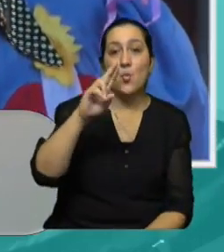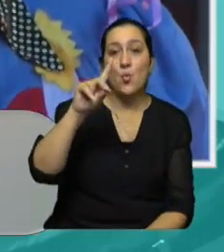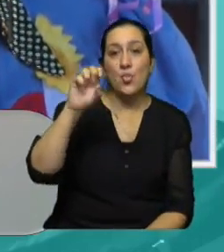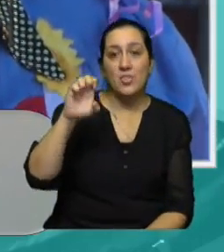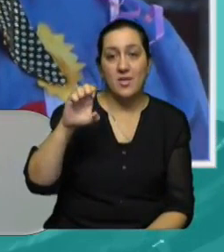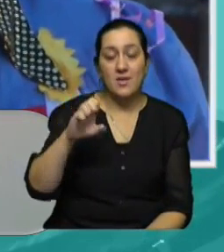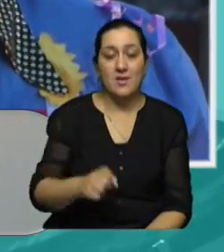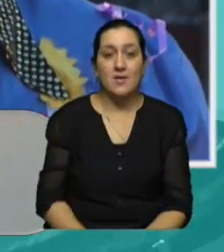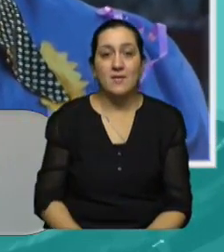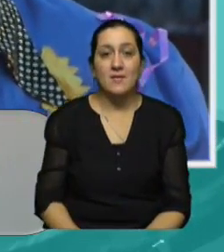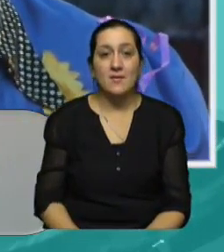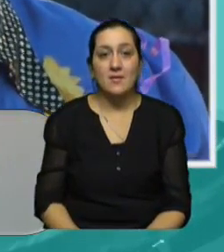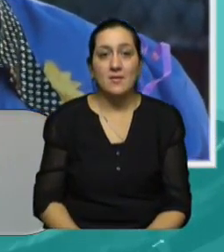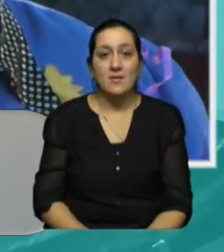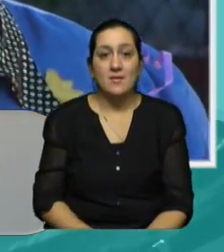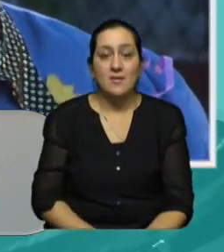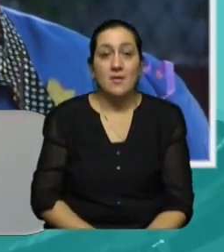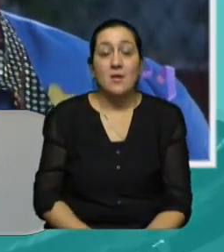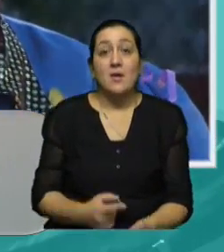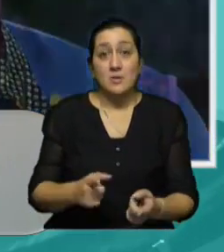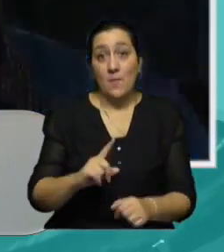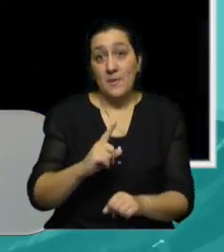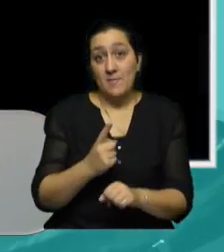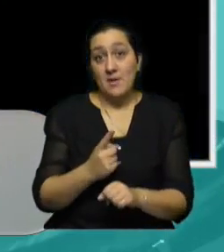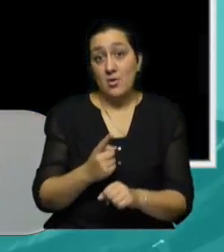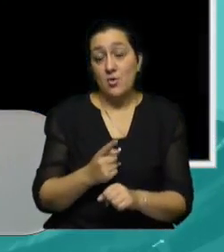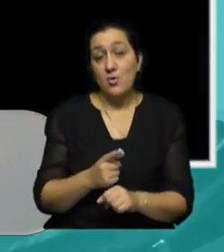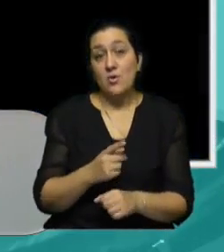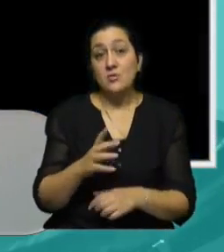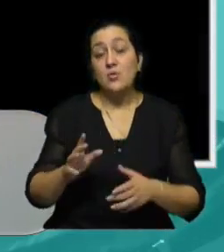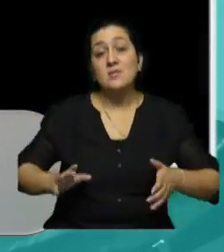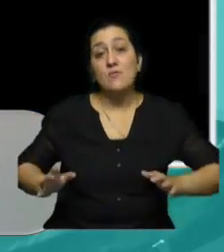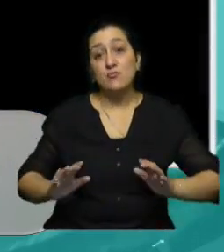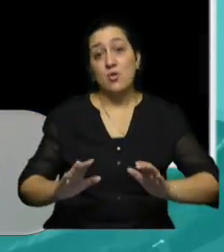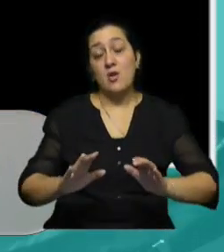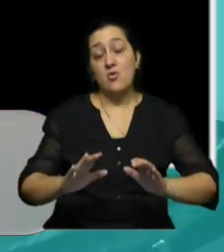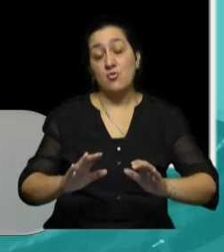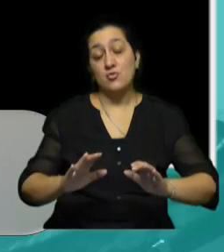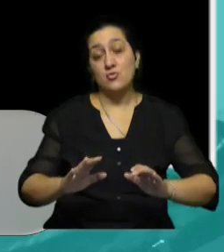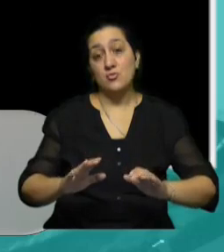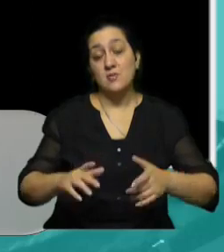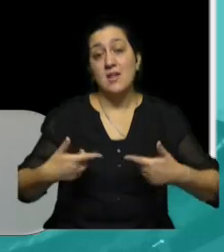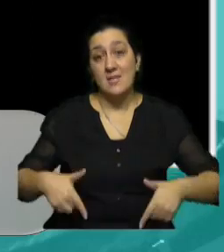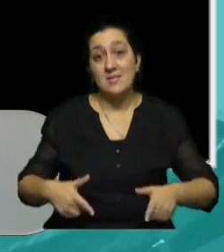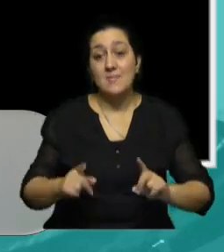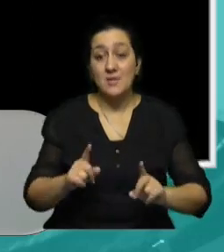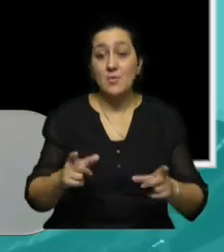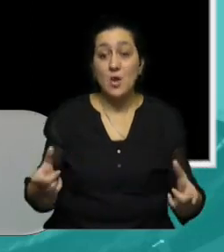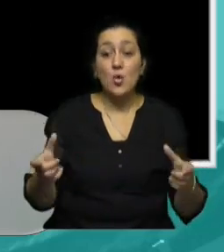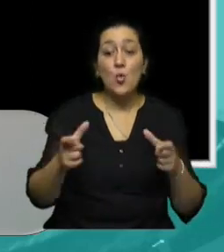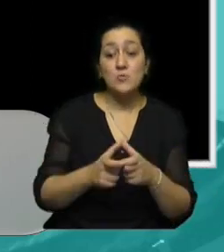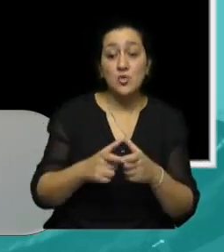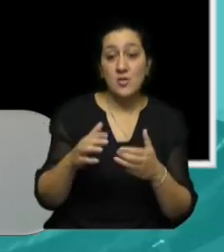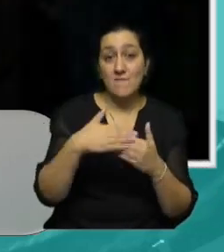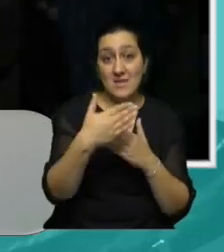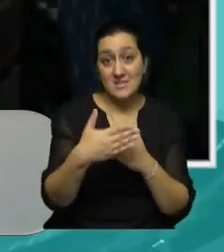adelante por la institución, por funcionarios de la intendencia, pero también por una comisión de vecinos que deciden el